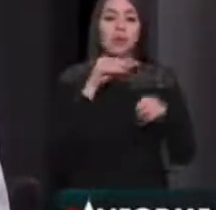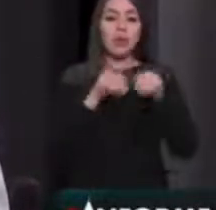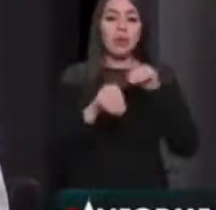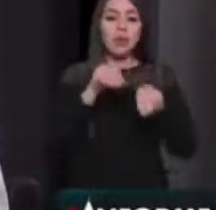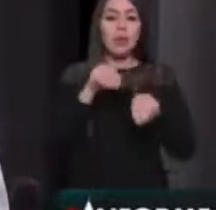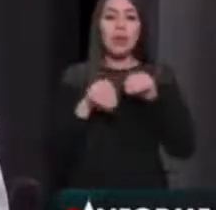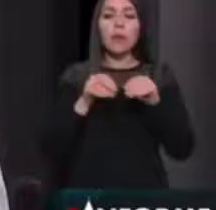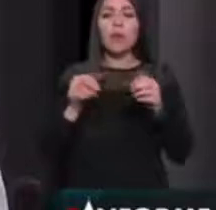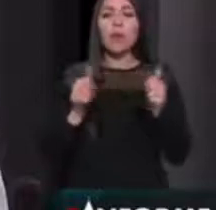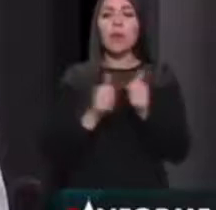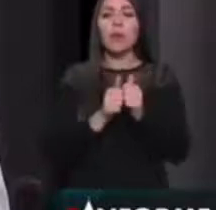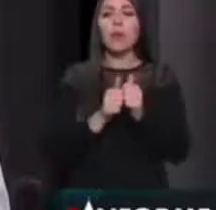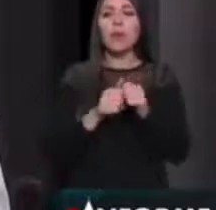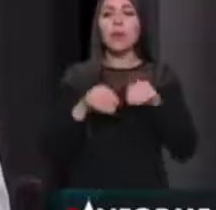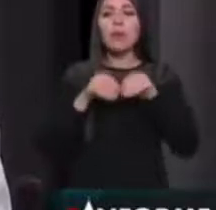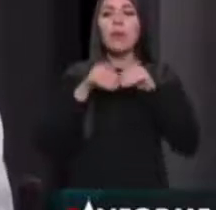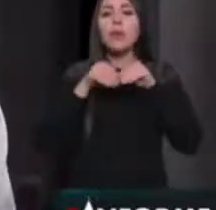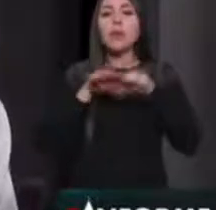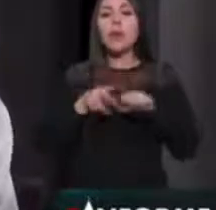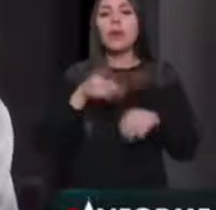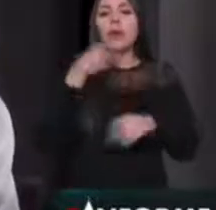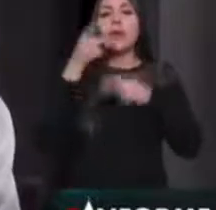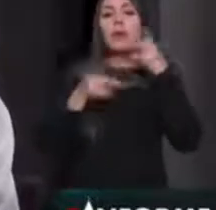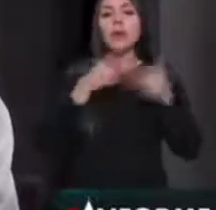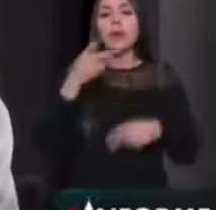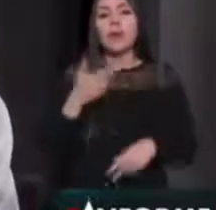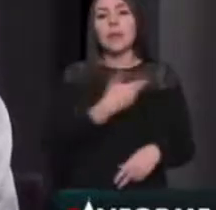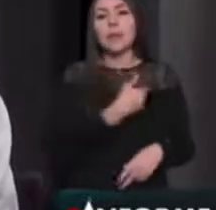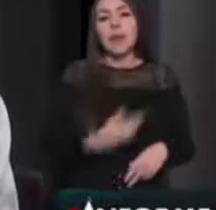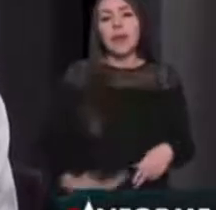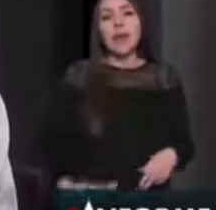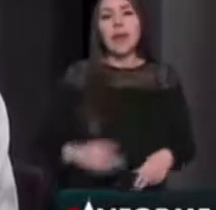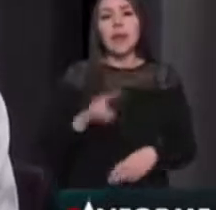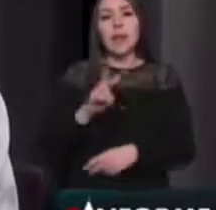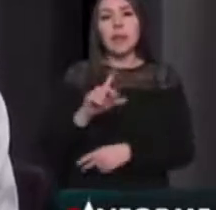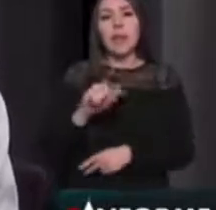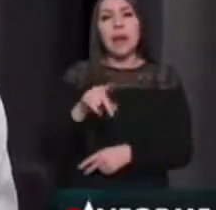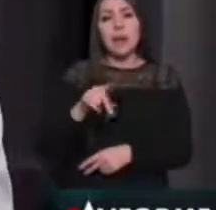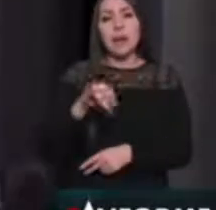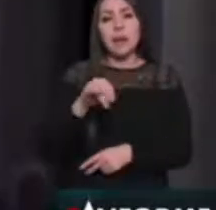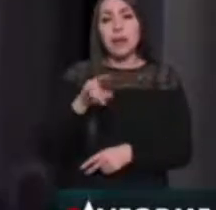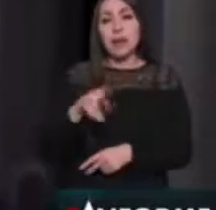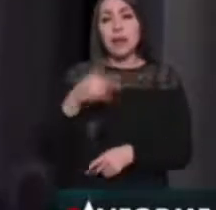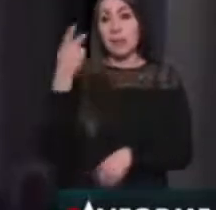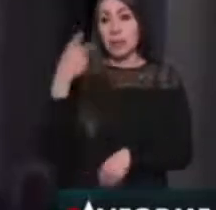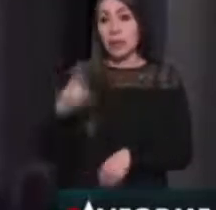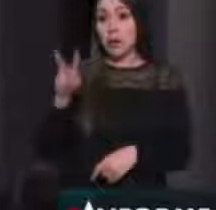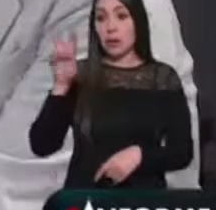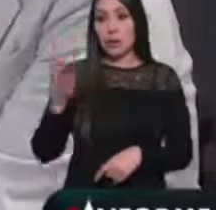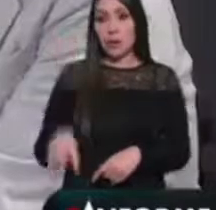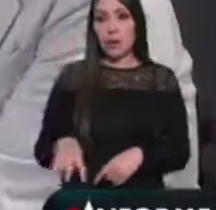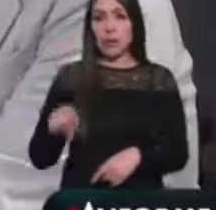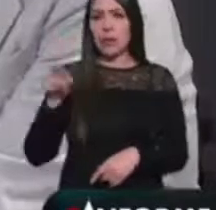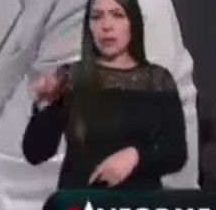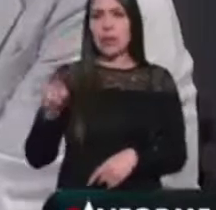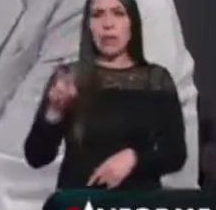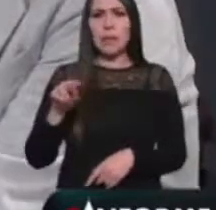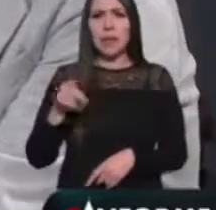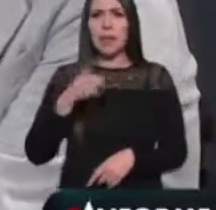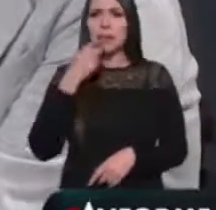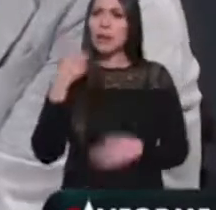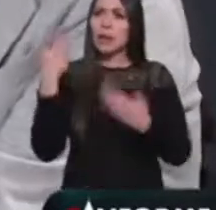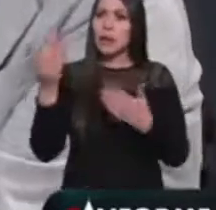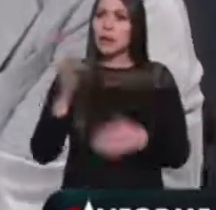del video del presidente Vladimir Putin. En realidad le celebra el triunfo del presidente Andrés Manuel